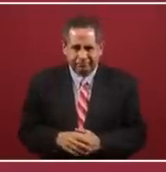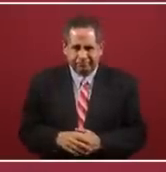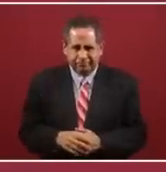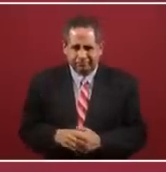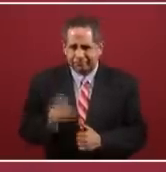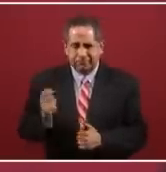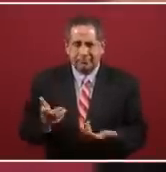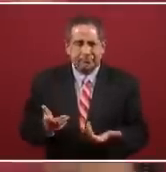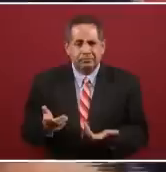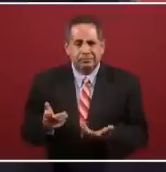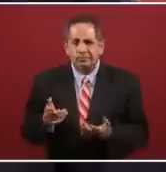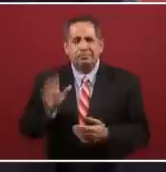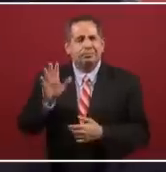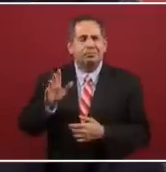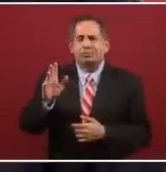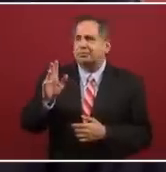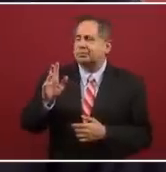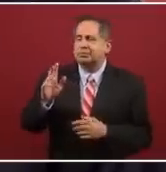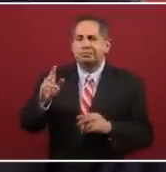Es como el mundo al revés.